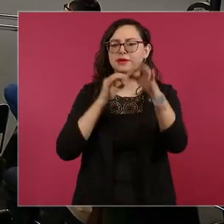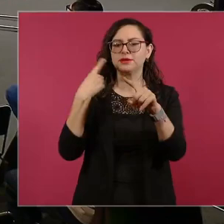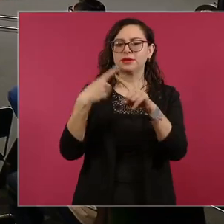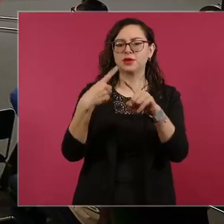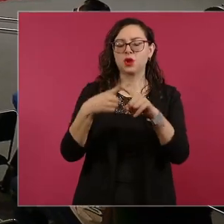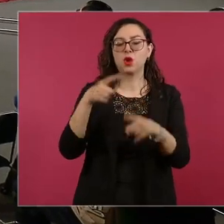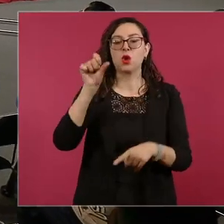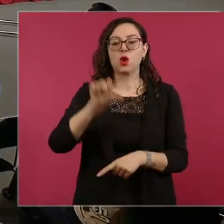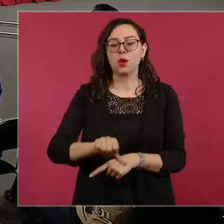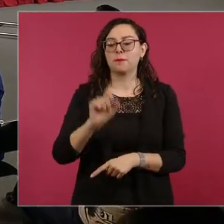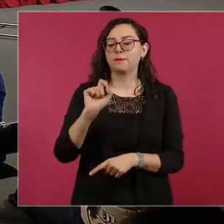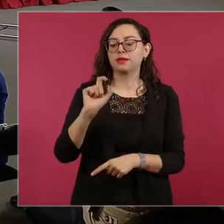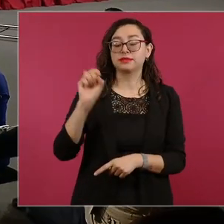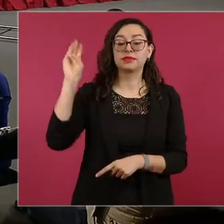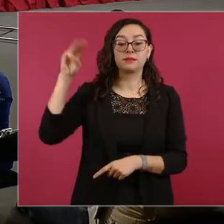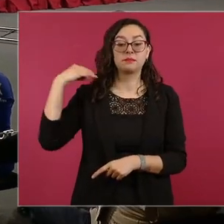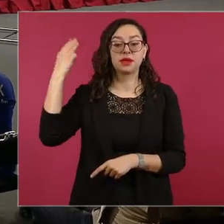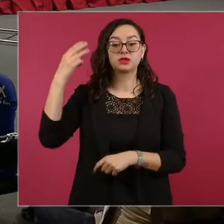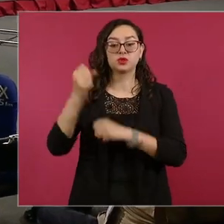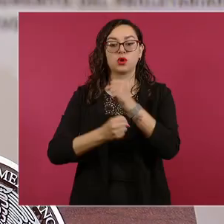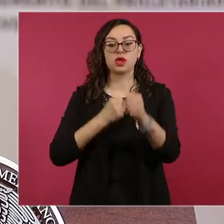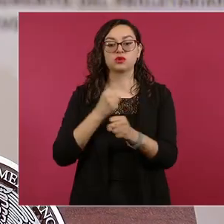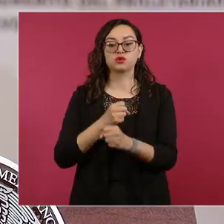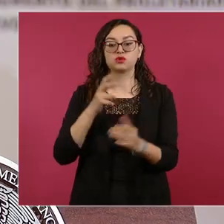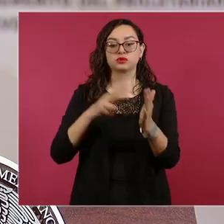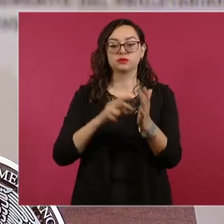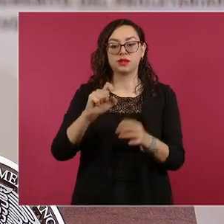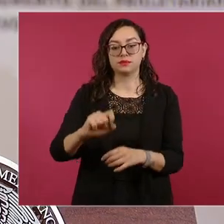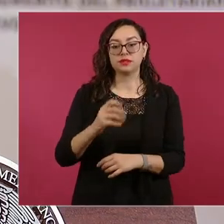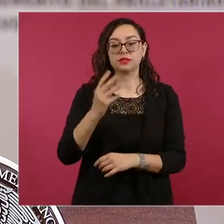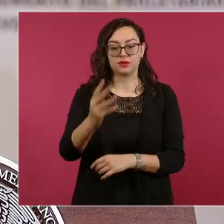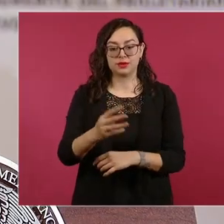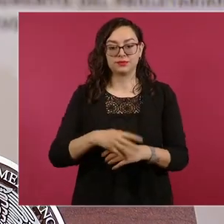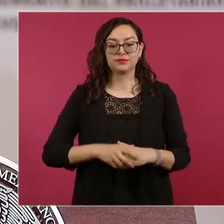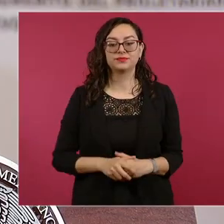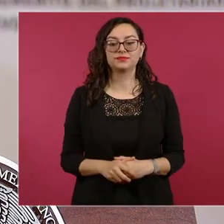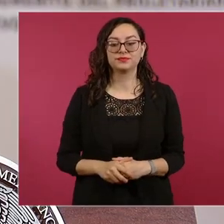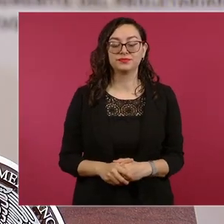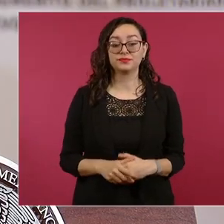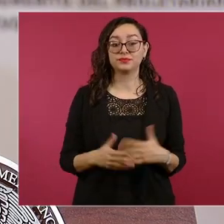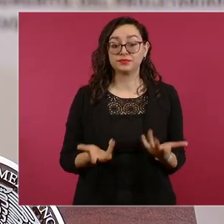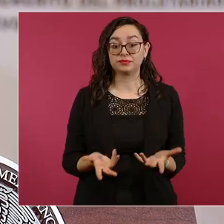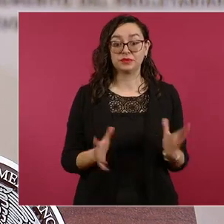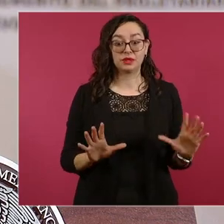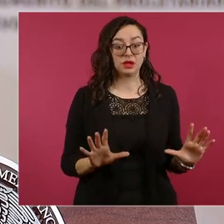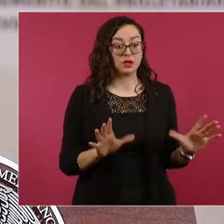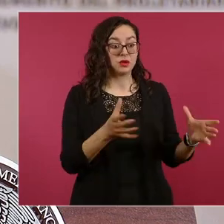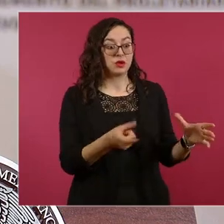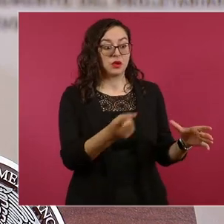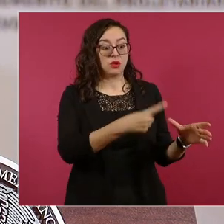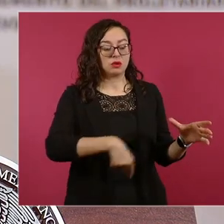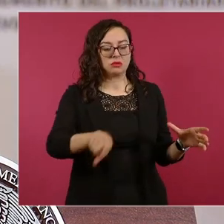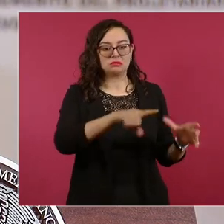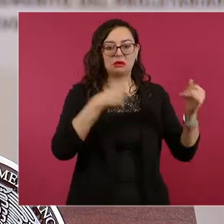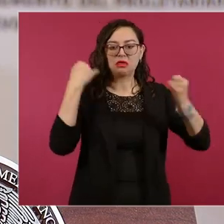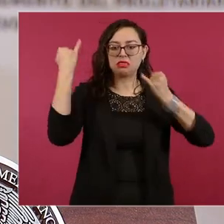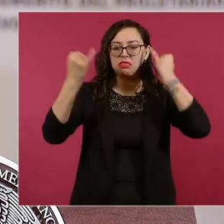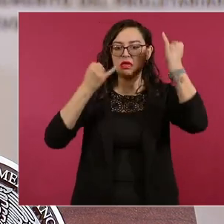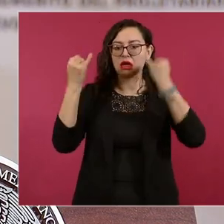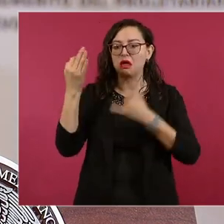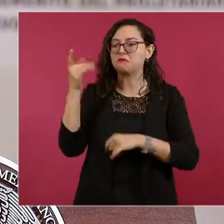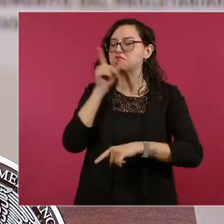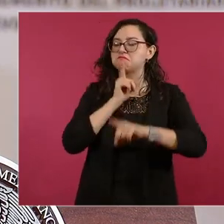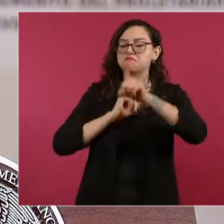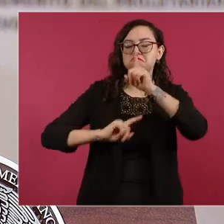Y vamos a iniciar, porque arman noticias falsas con tal de difundir mentiras en contra del